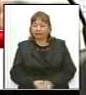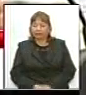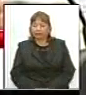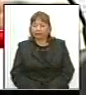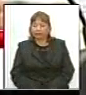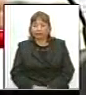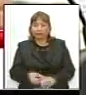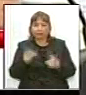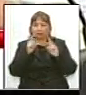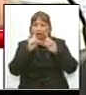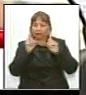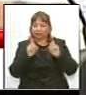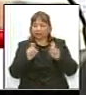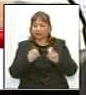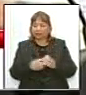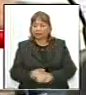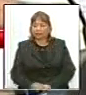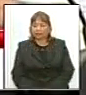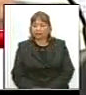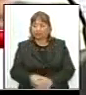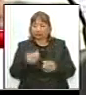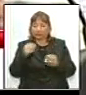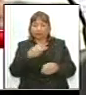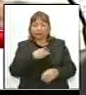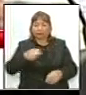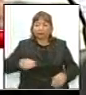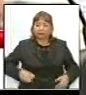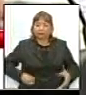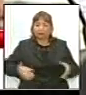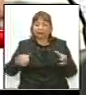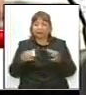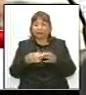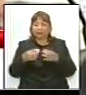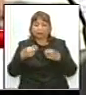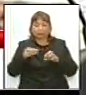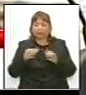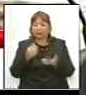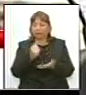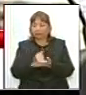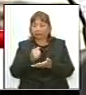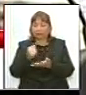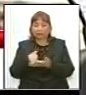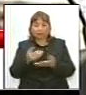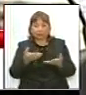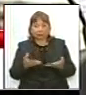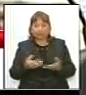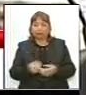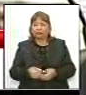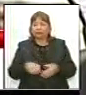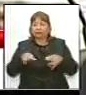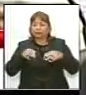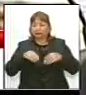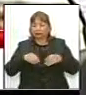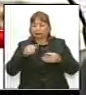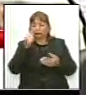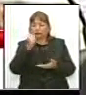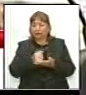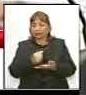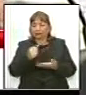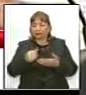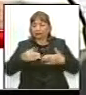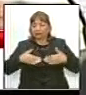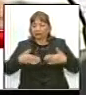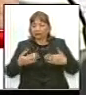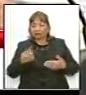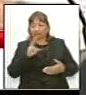haciéndonos una pregunta. Si el presidente del Congreso cumplió con ejecutar una sentencia del Tribunal Constitucional, ¿podía